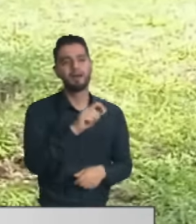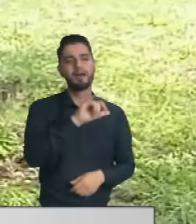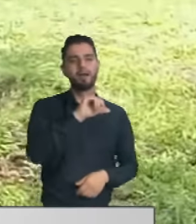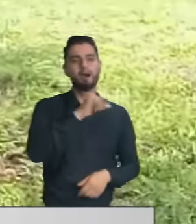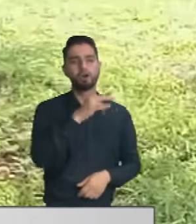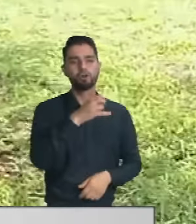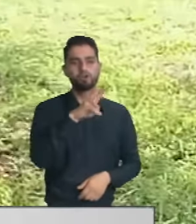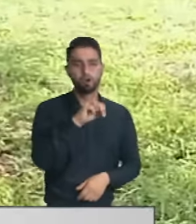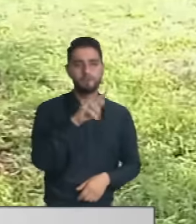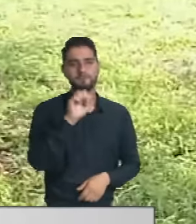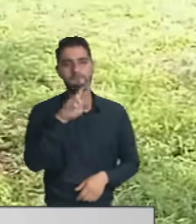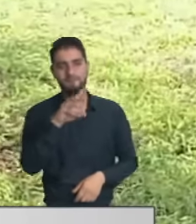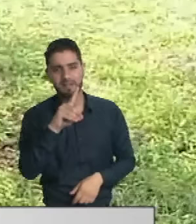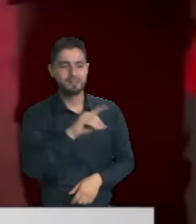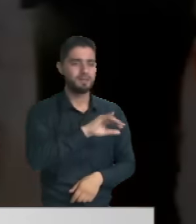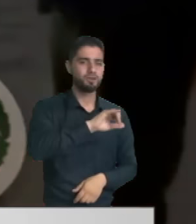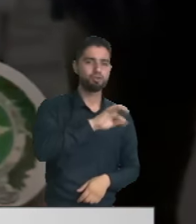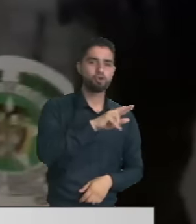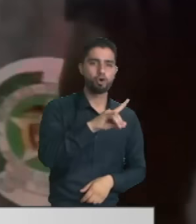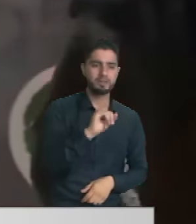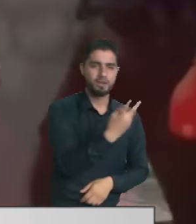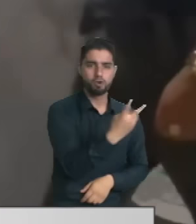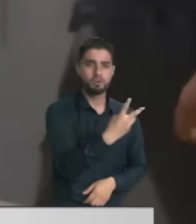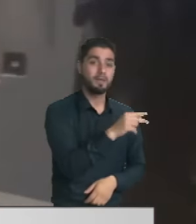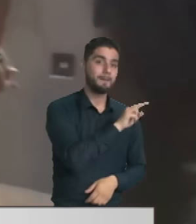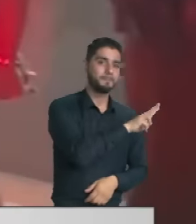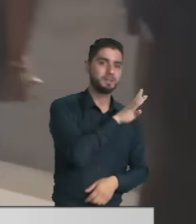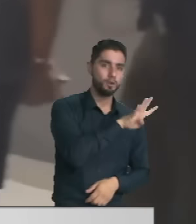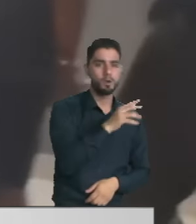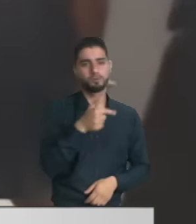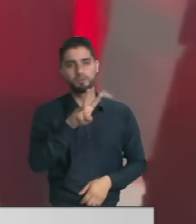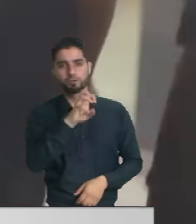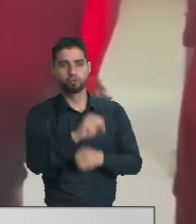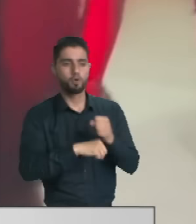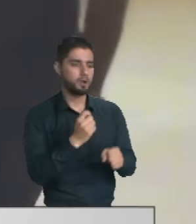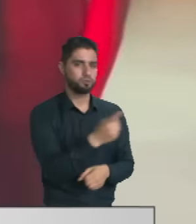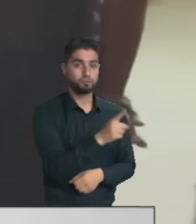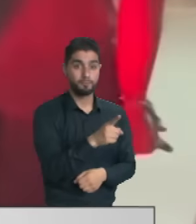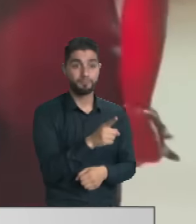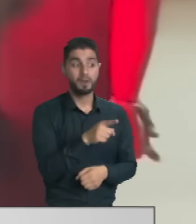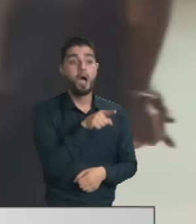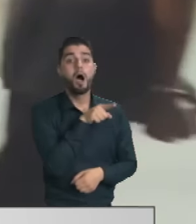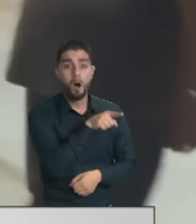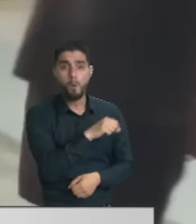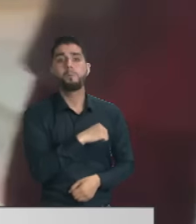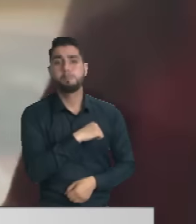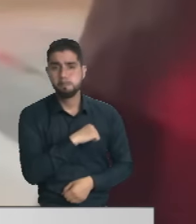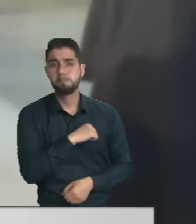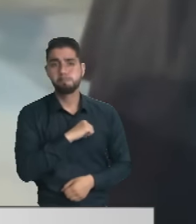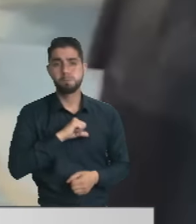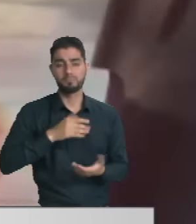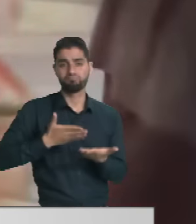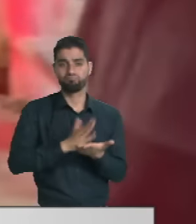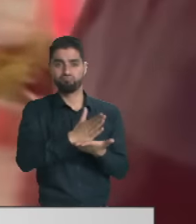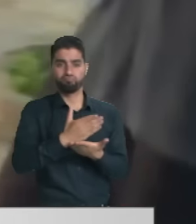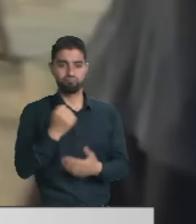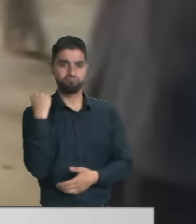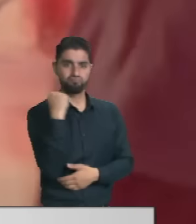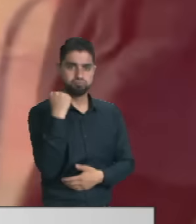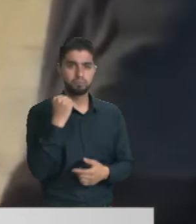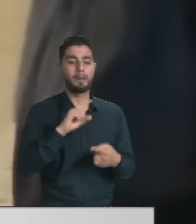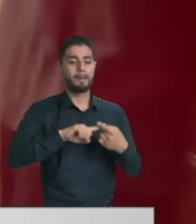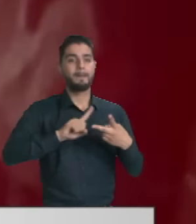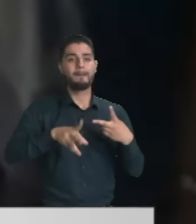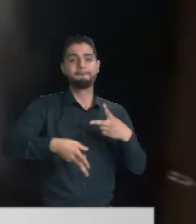de 24 y 18 años de edad. Durante el procedimiento fue incautada un arma cortopunzante y la motocicleta donde